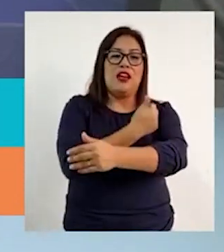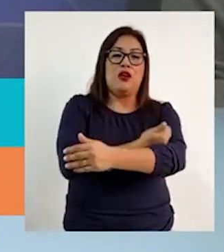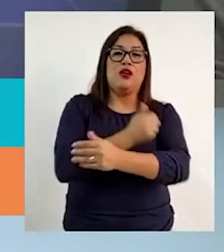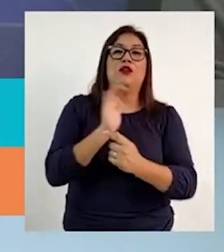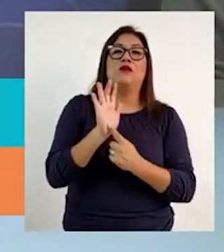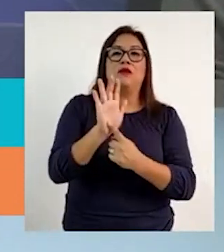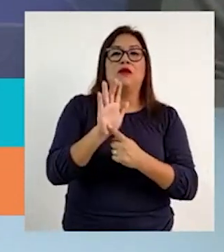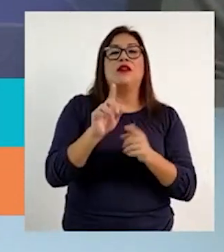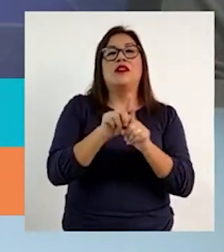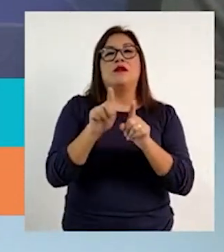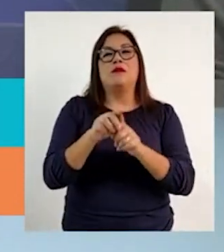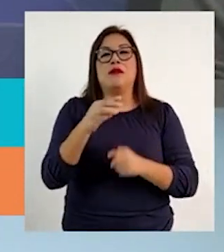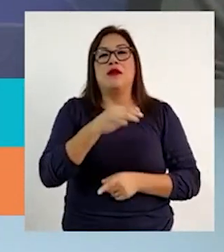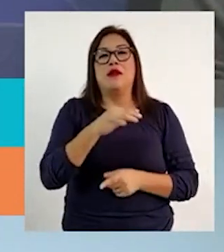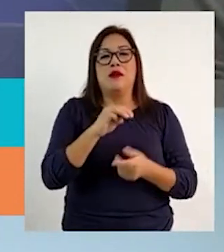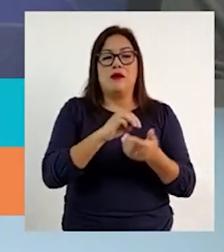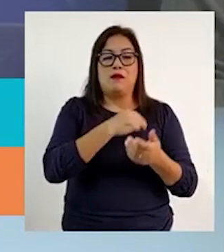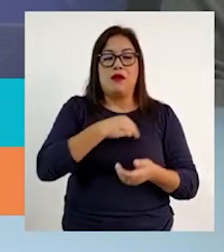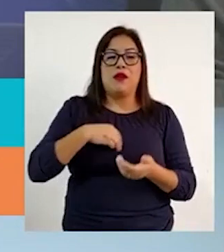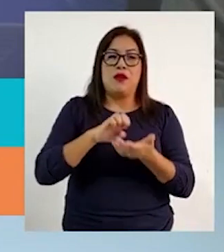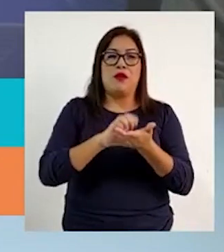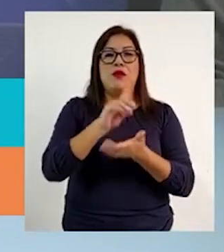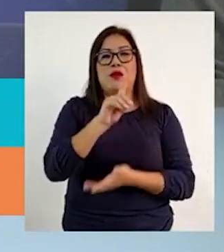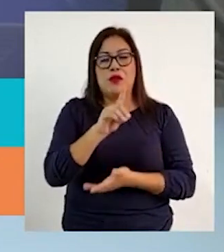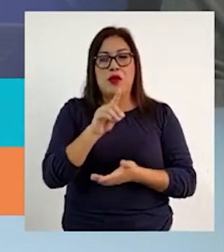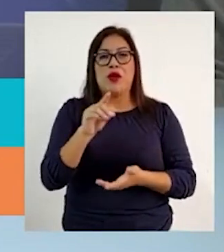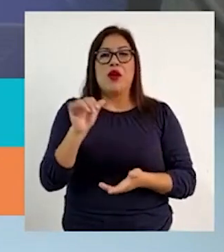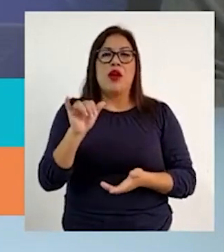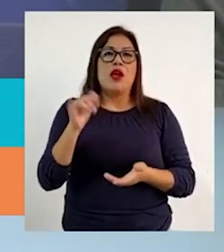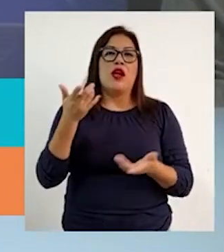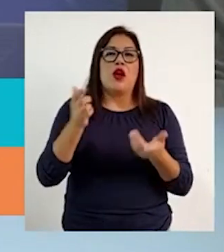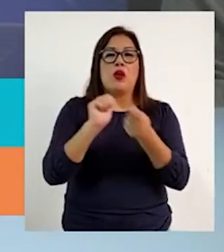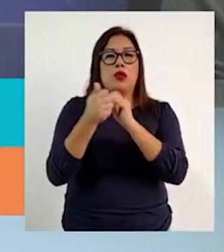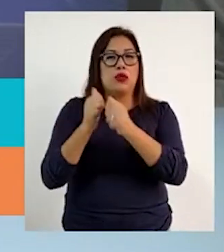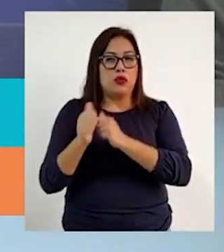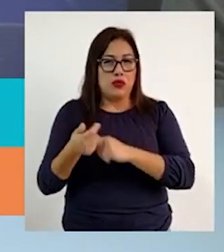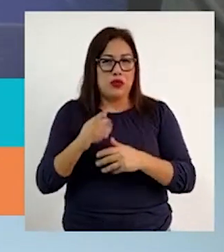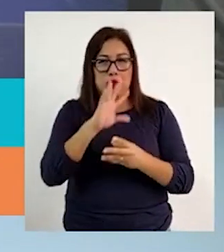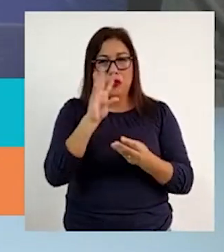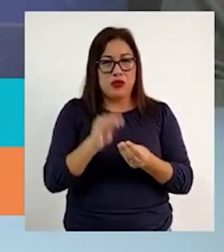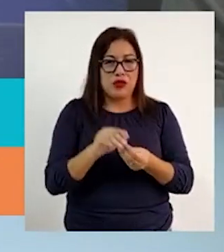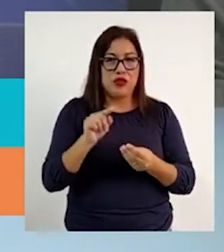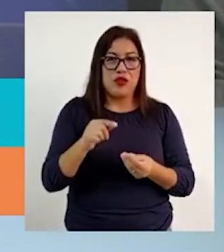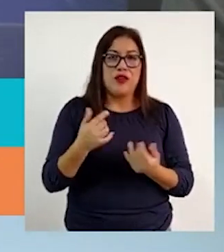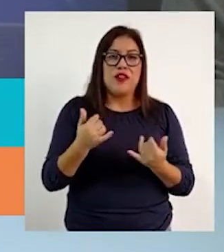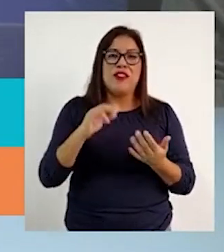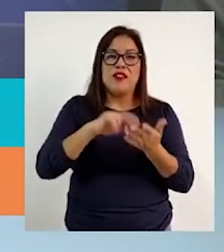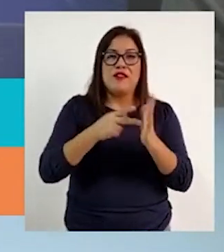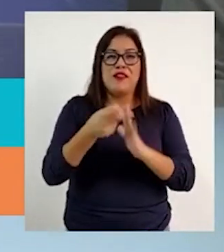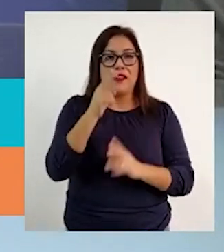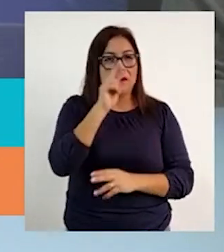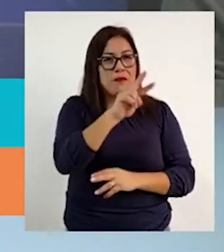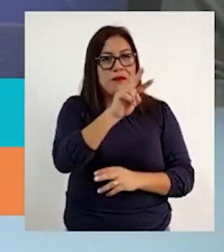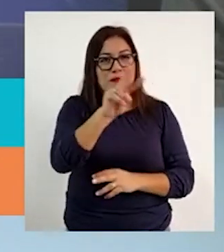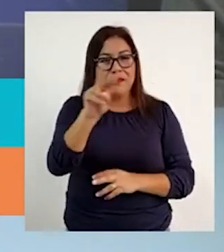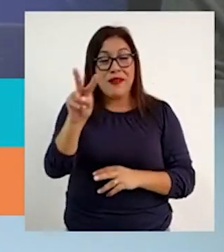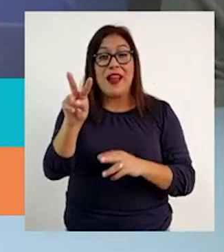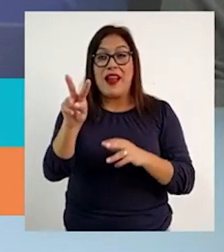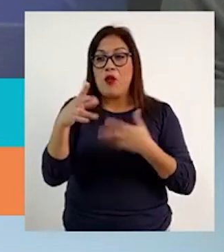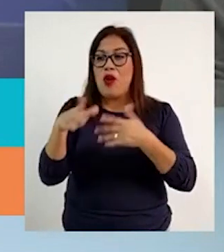MINEDU, un representante del Comité Olímpico, y más que nada ver la cara de los chicos, de los